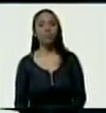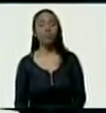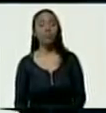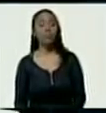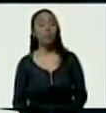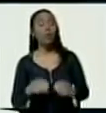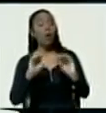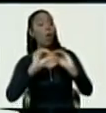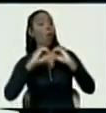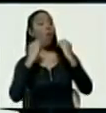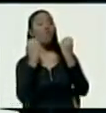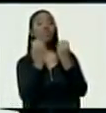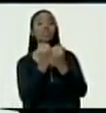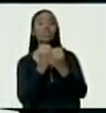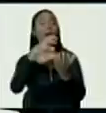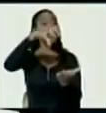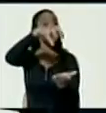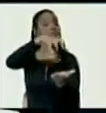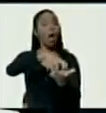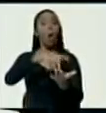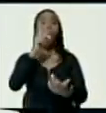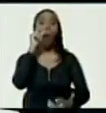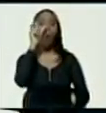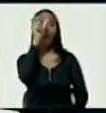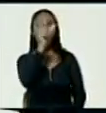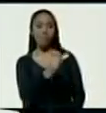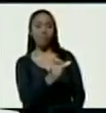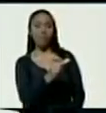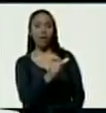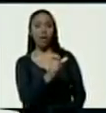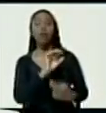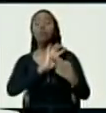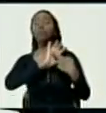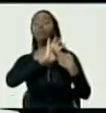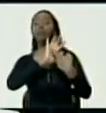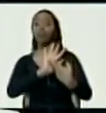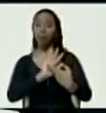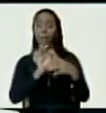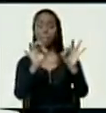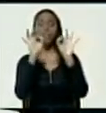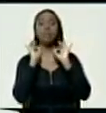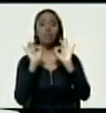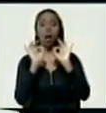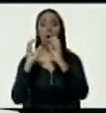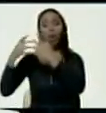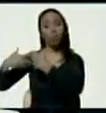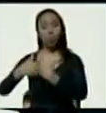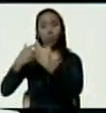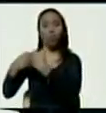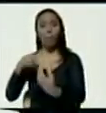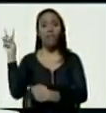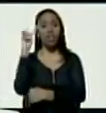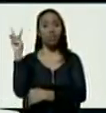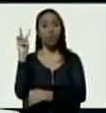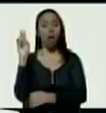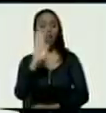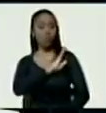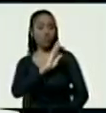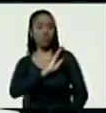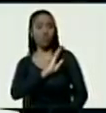Departamento de Estado, Elliot Abrams, representante especial de Estados Unidos para Venezuela, entre paréntesis, dueño de Juan